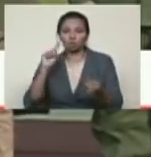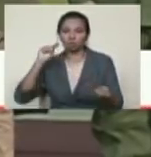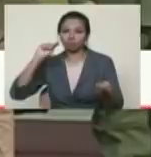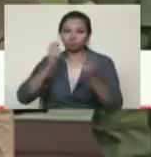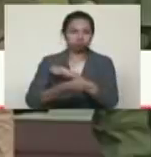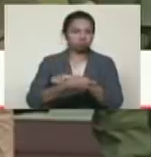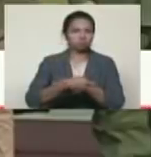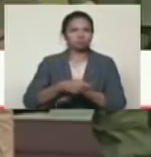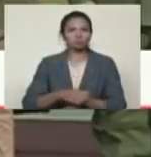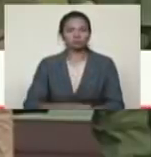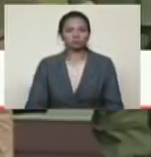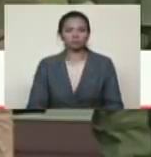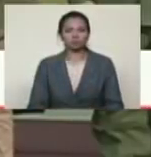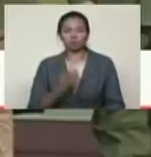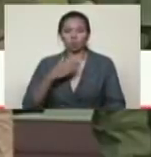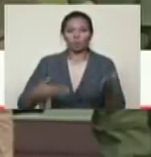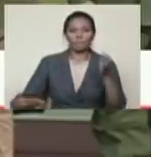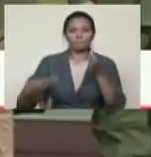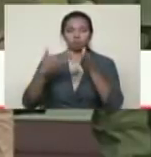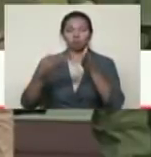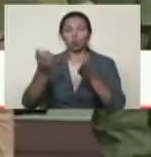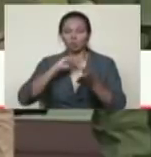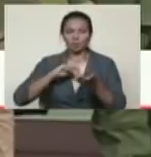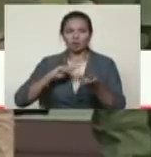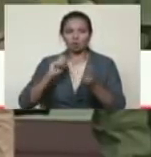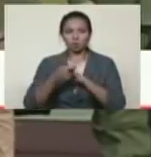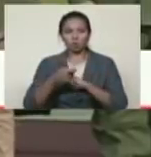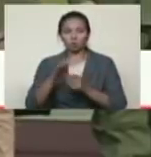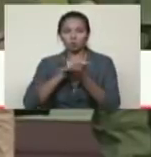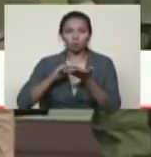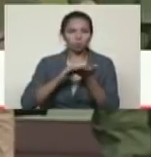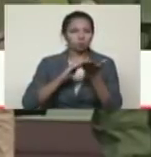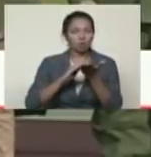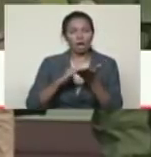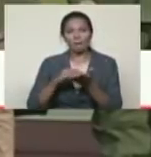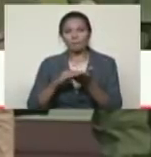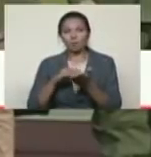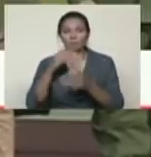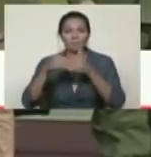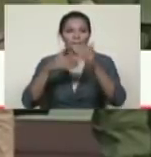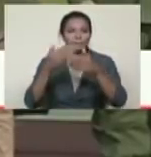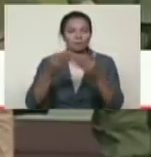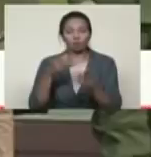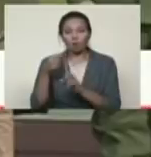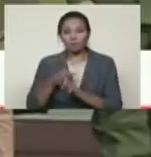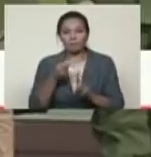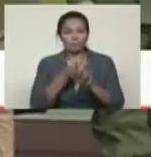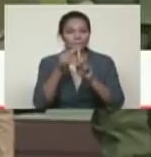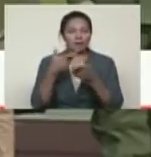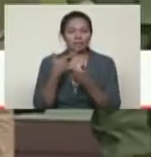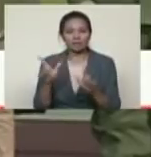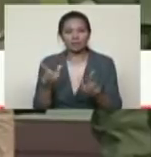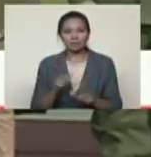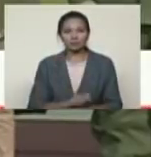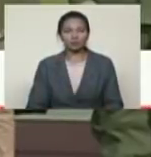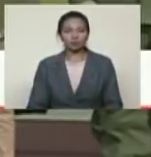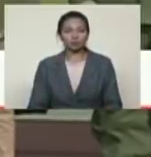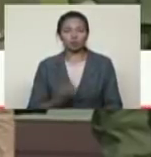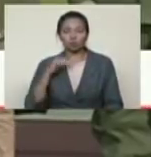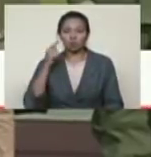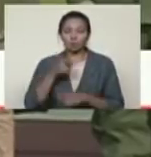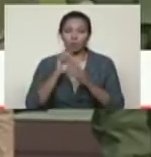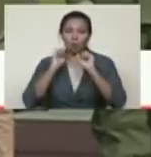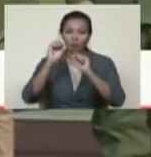levantamos, contraatacamos y resolvemos. Así debe ser el transcurso de esta batalla de liberación. Y debemos